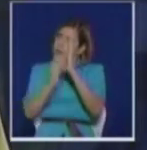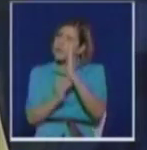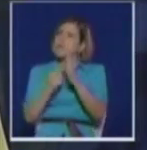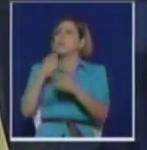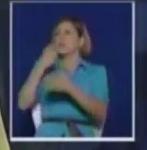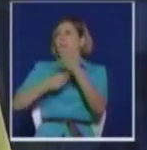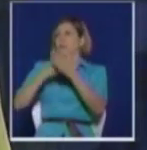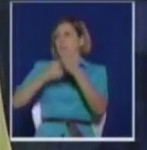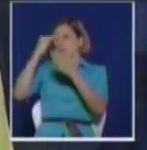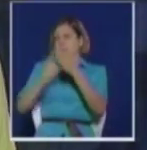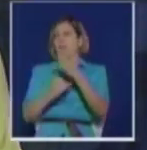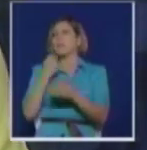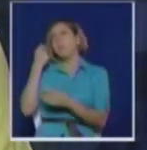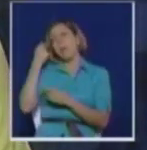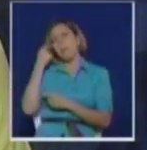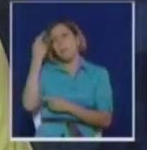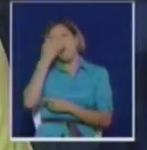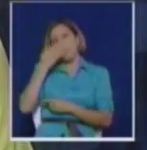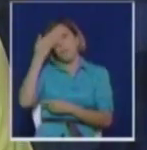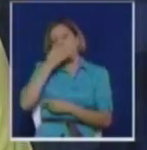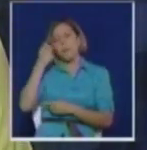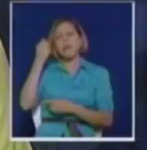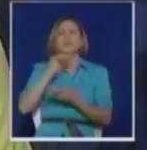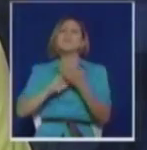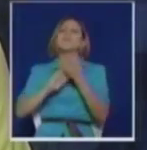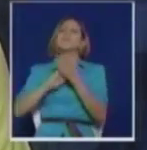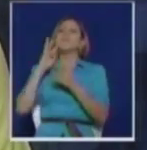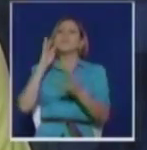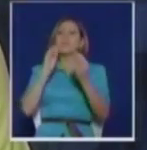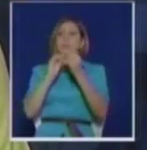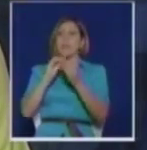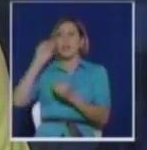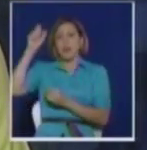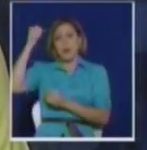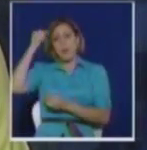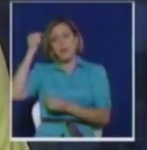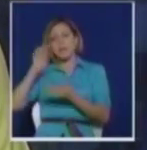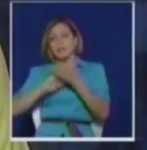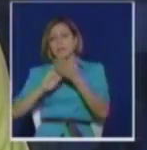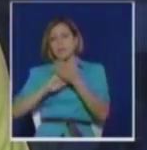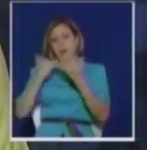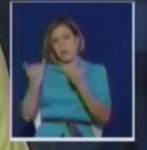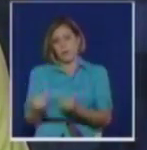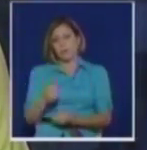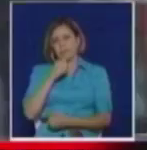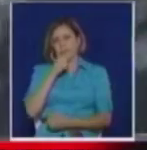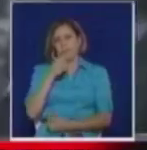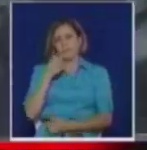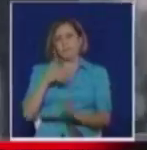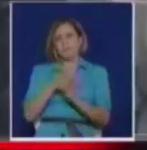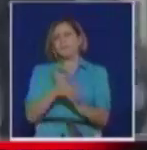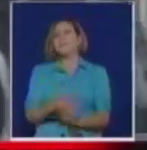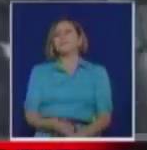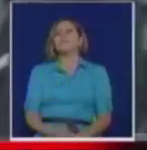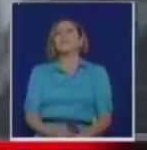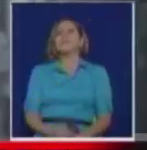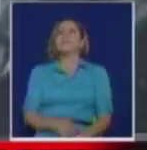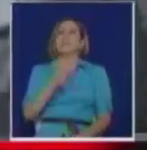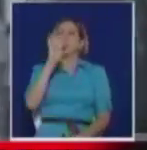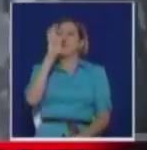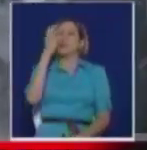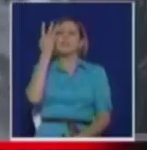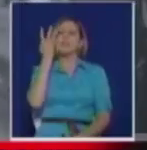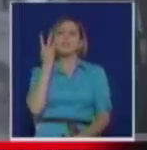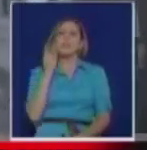de negociación entre los líderes del paro agrario y funcionarios del gobierno nacional. Colombia Hoy en Noticinco. En el 9º día de paro y